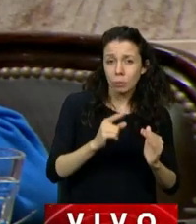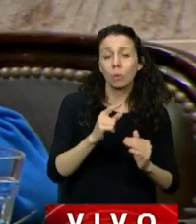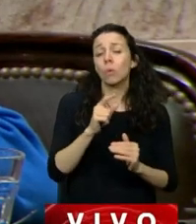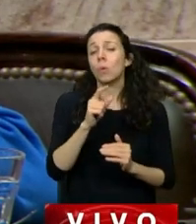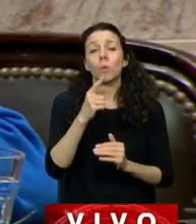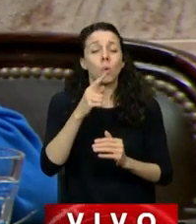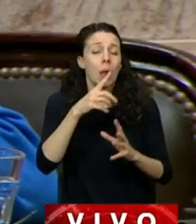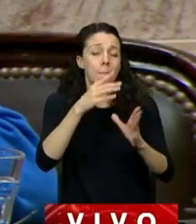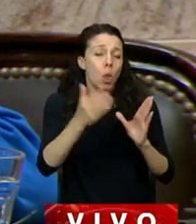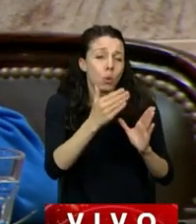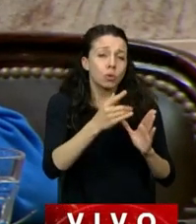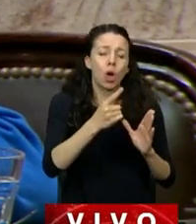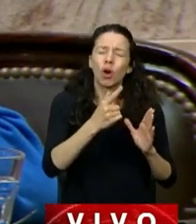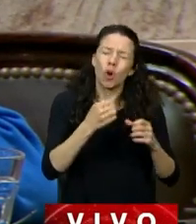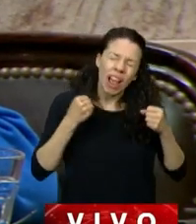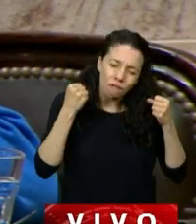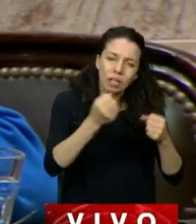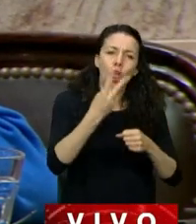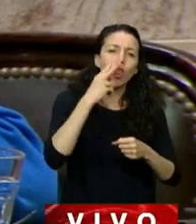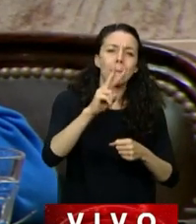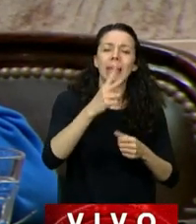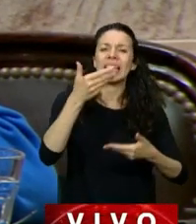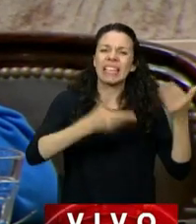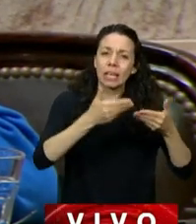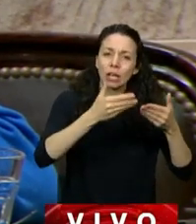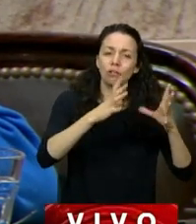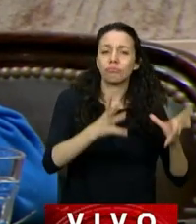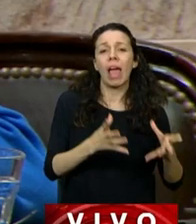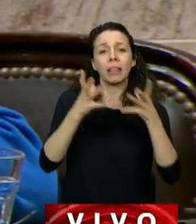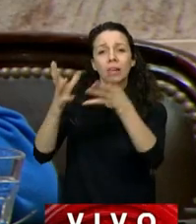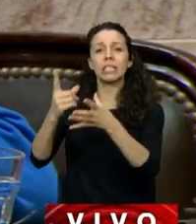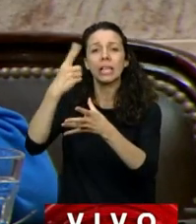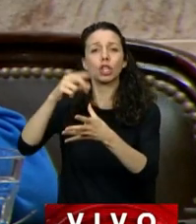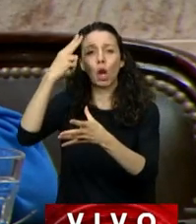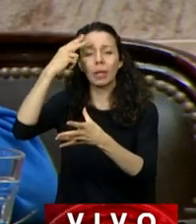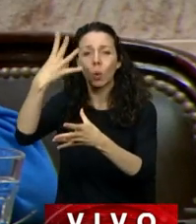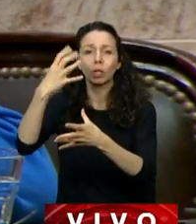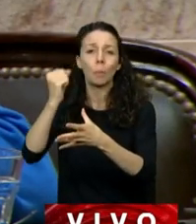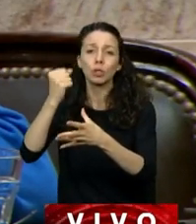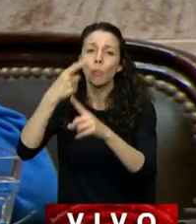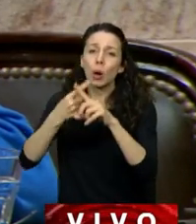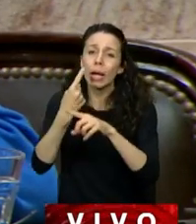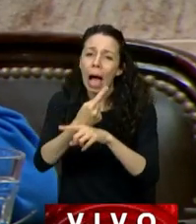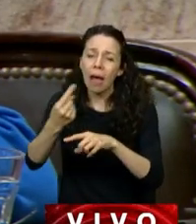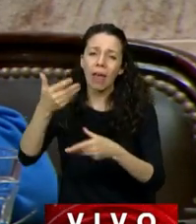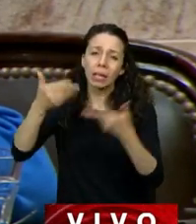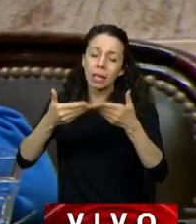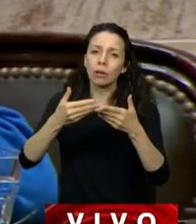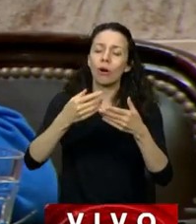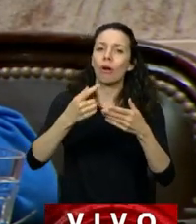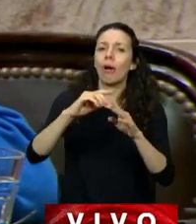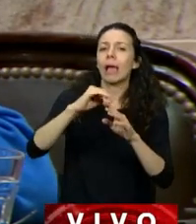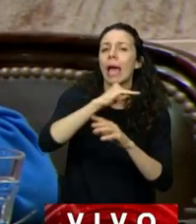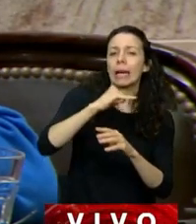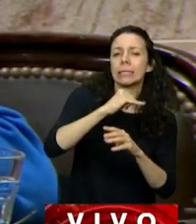tabaco entrega la boca acopio le pagan 194 pesos por kilo si le saca los insumos que necesita